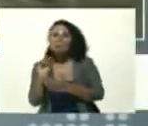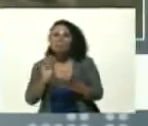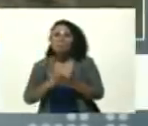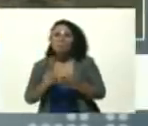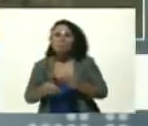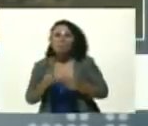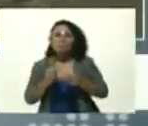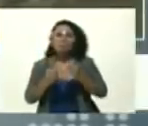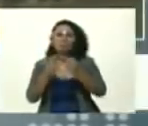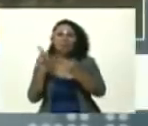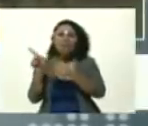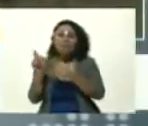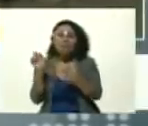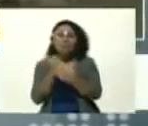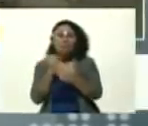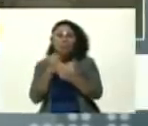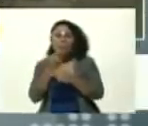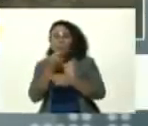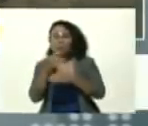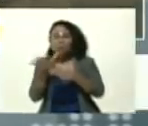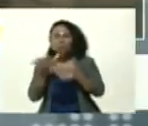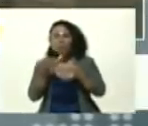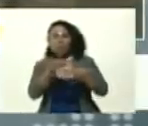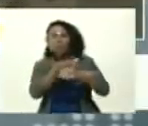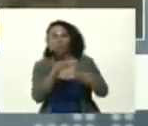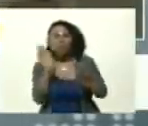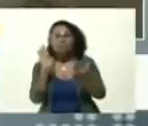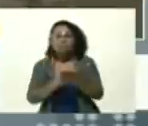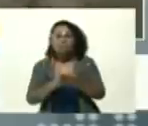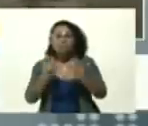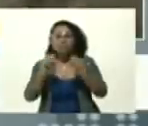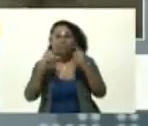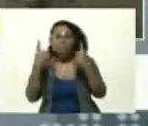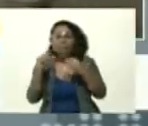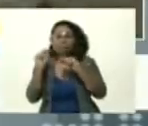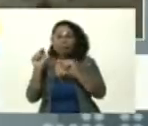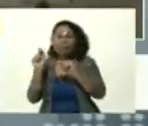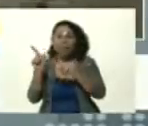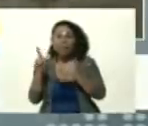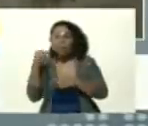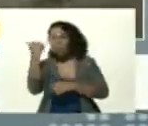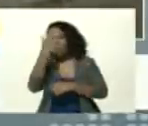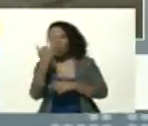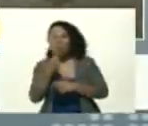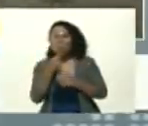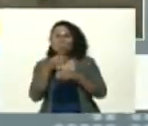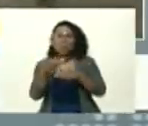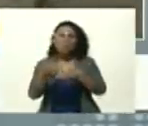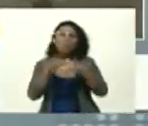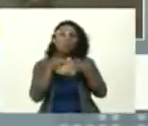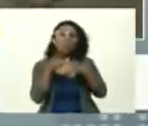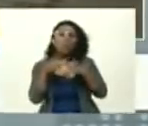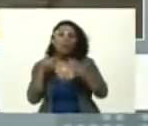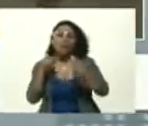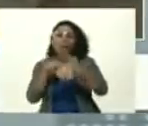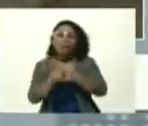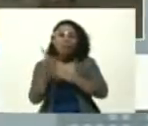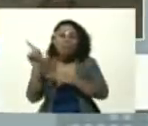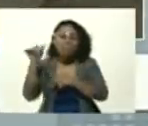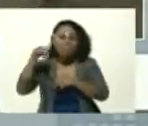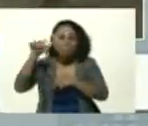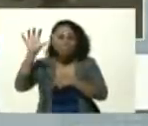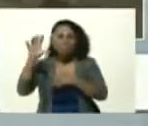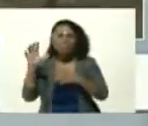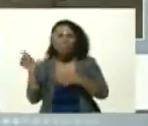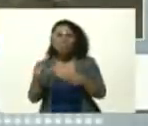construir todas esas obras bellas que pusieron bellísimo. La Guaira es una cara bellísima de entrada al país y un sitio de